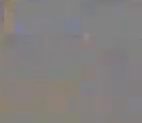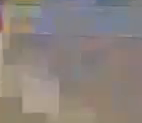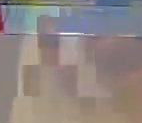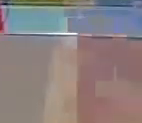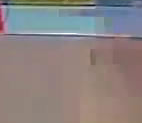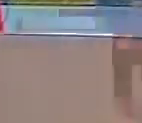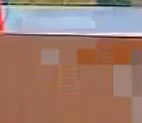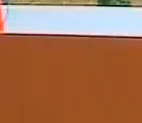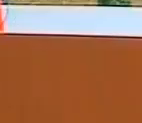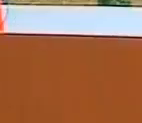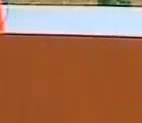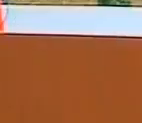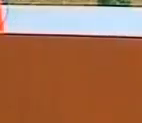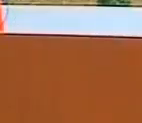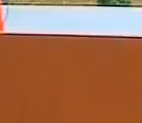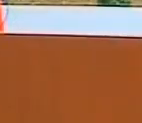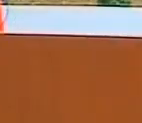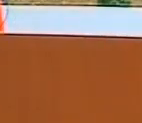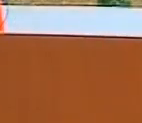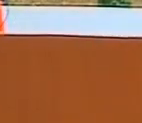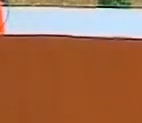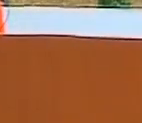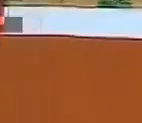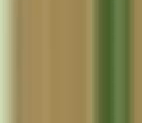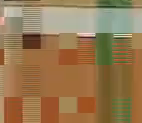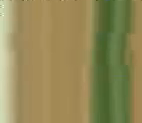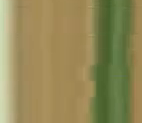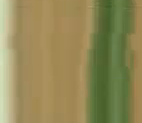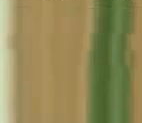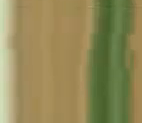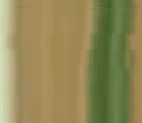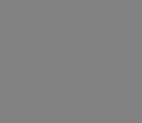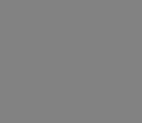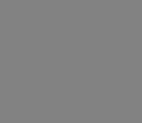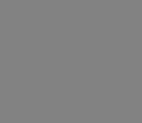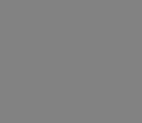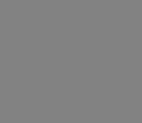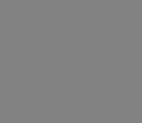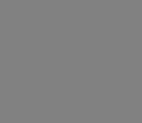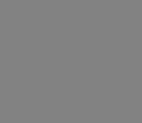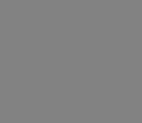Acción popular del pueblo originario, como es la Asamblea,